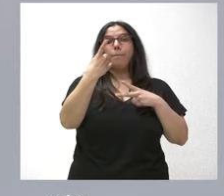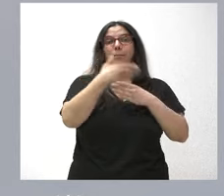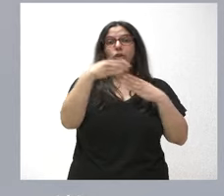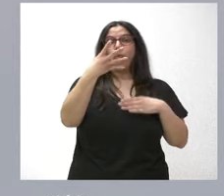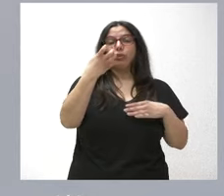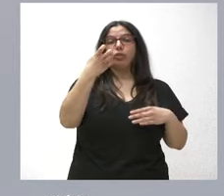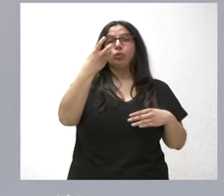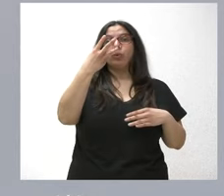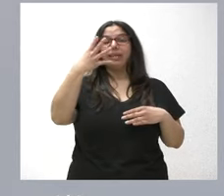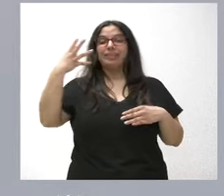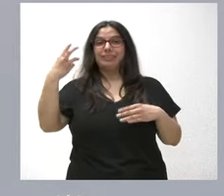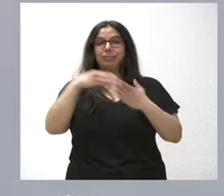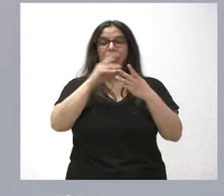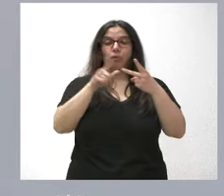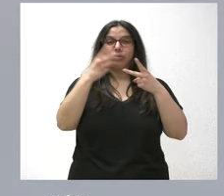1.443.000 euros. En el caso de Zamora,